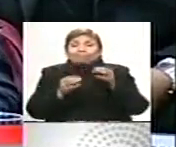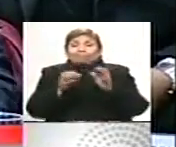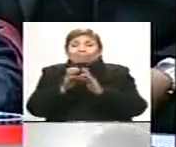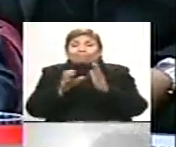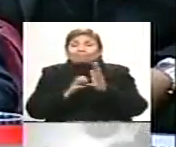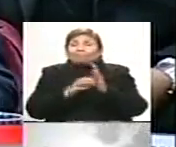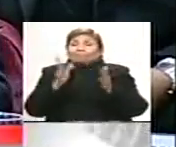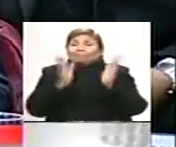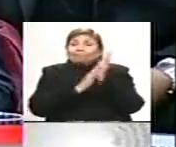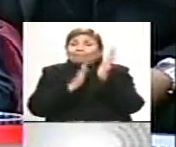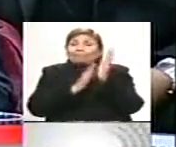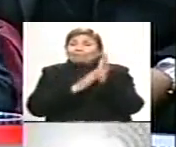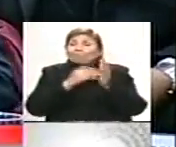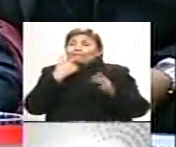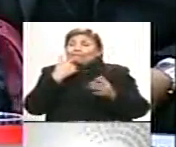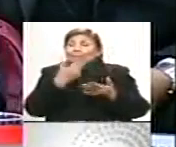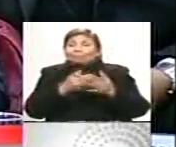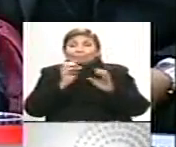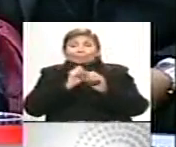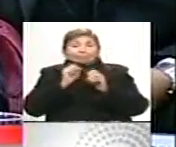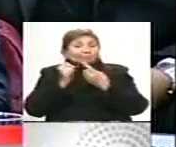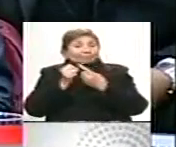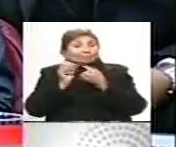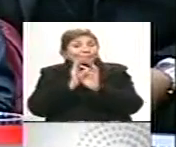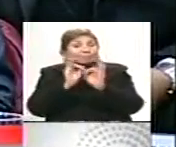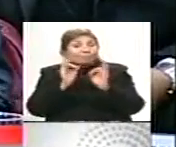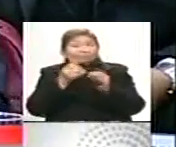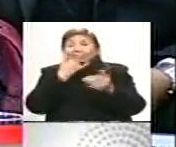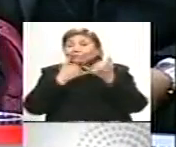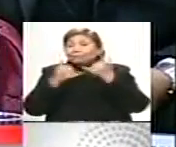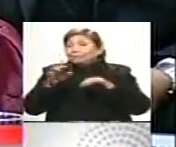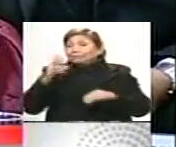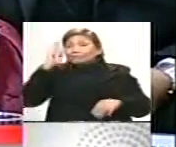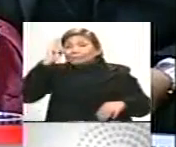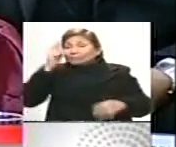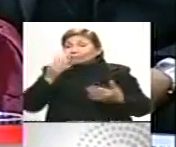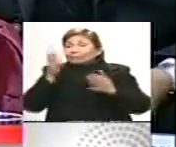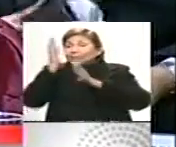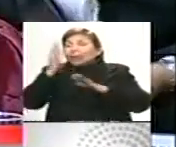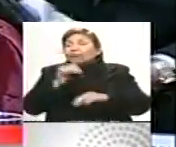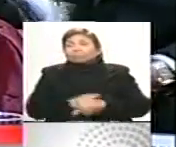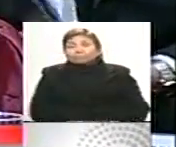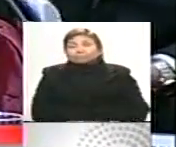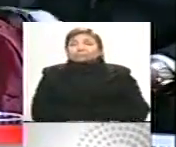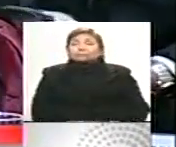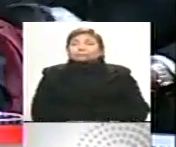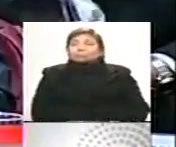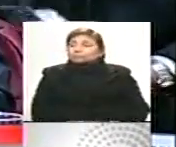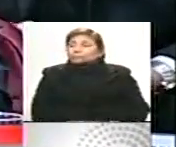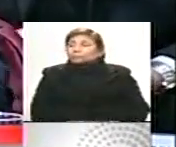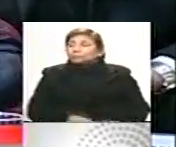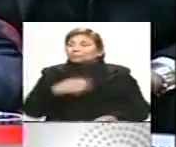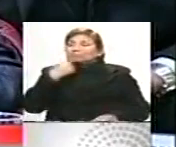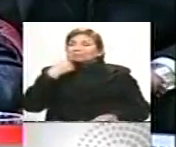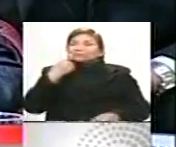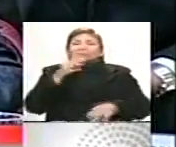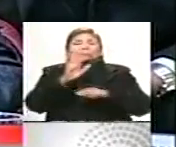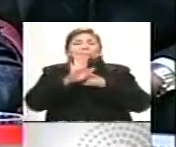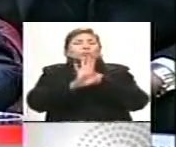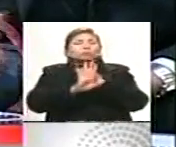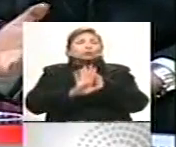la Defensoría, sin ambajes, sin rodeos y sin titubeos, por las razones que acabo de exponer, nos decantamos por la